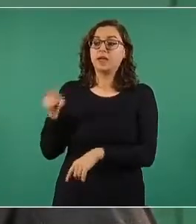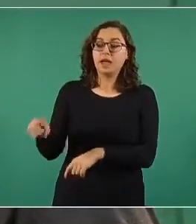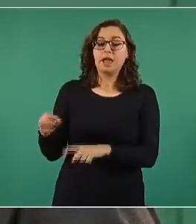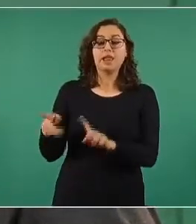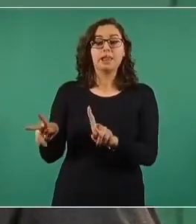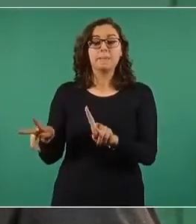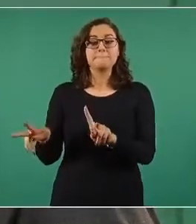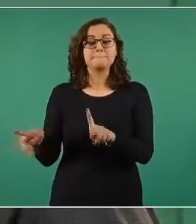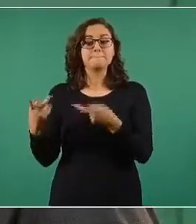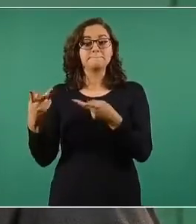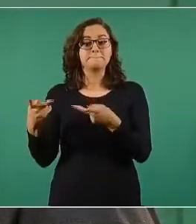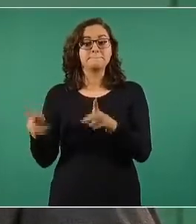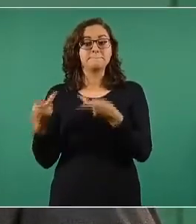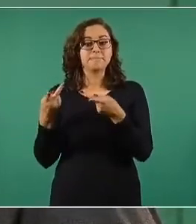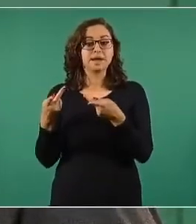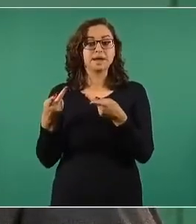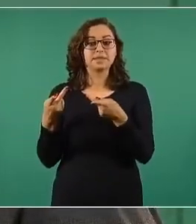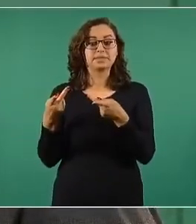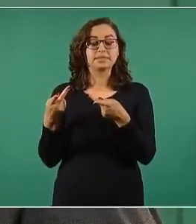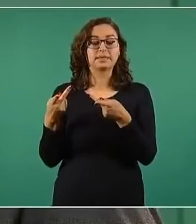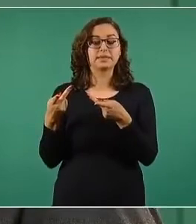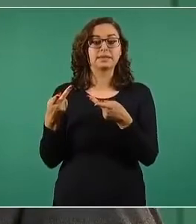tarjetas